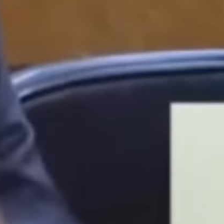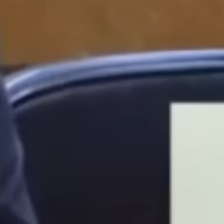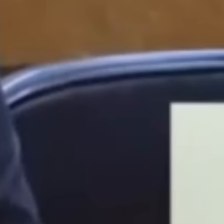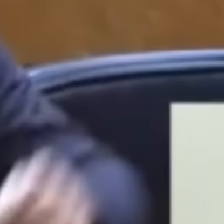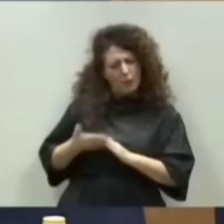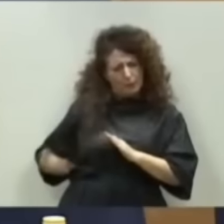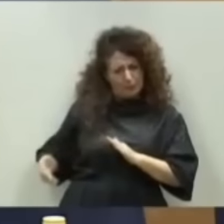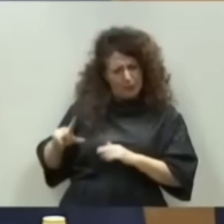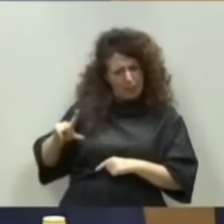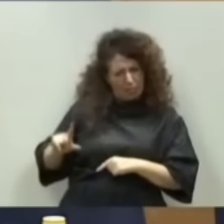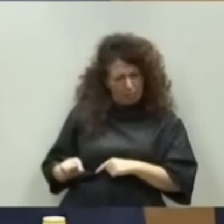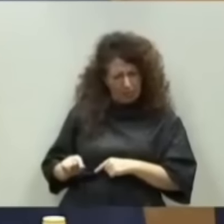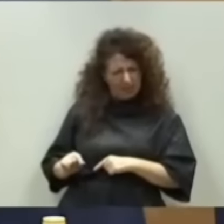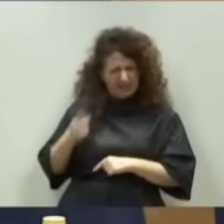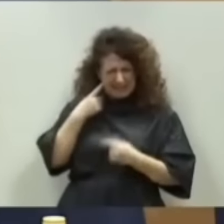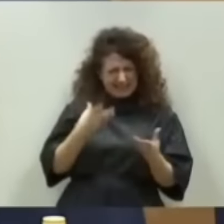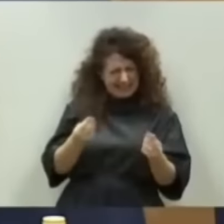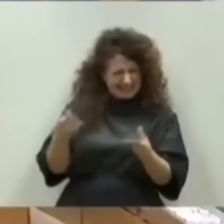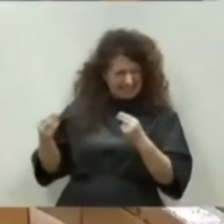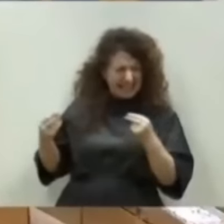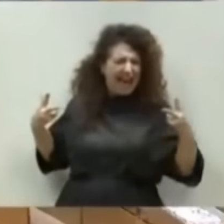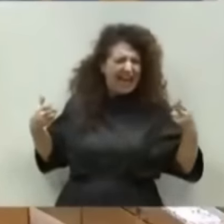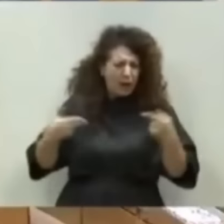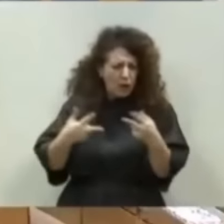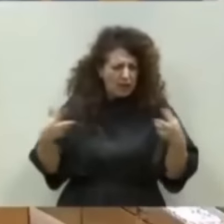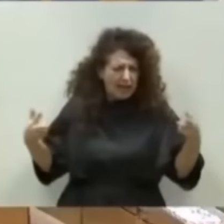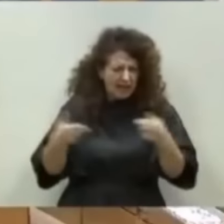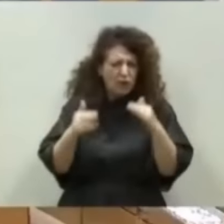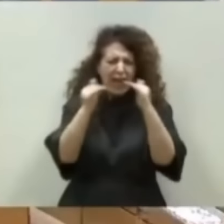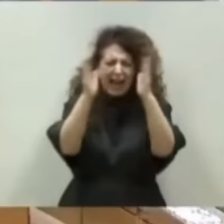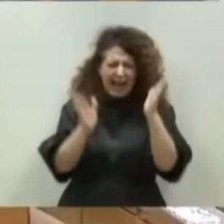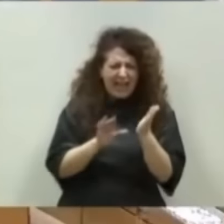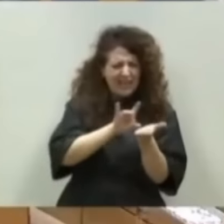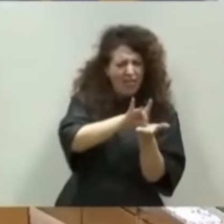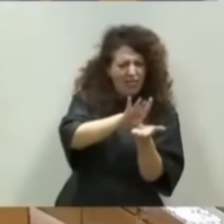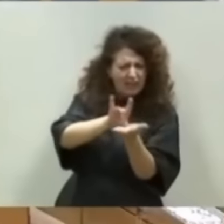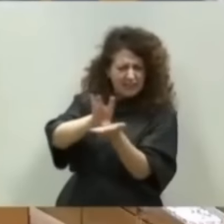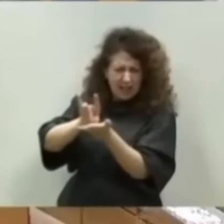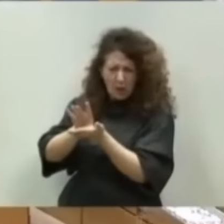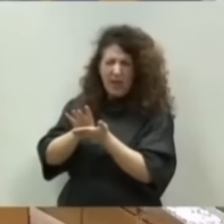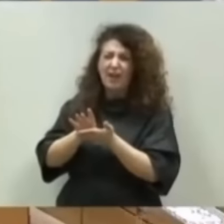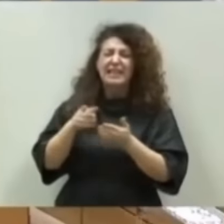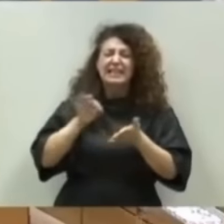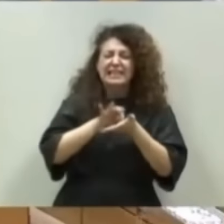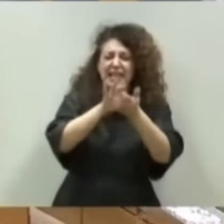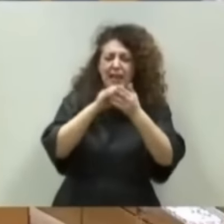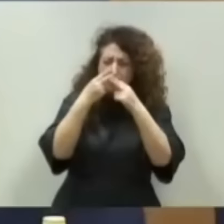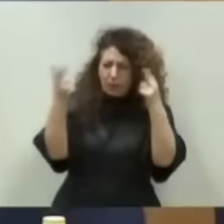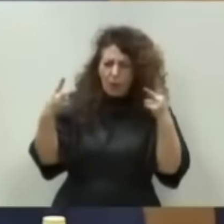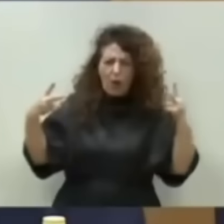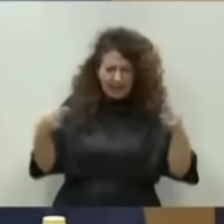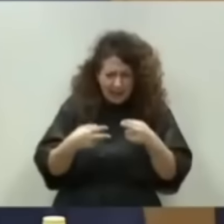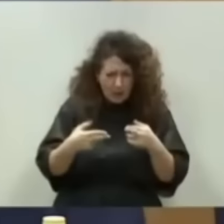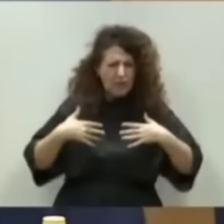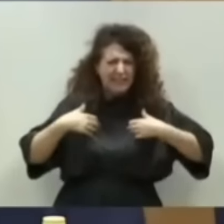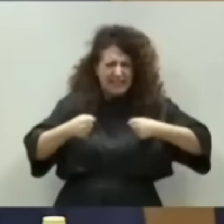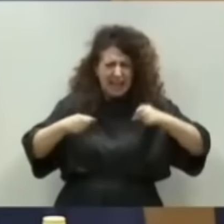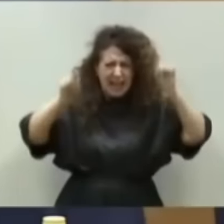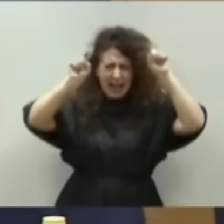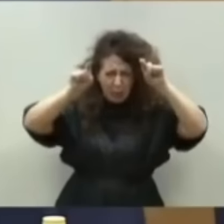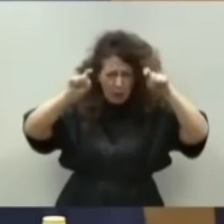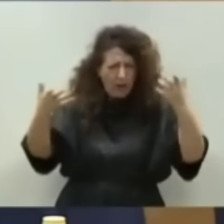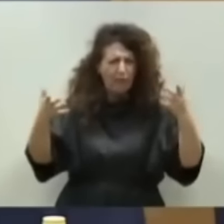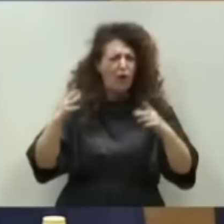salarial masiva, decenas de miles de recortes, de desahucios, recortes en todos los servicios públicos, en sanidad, en educación,